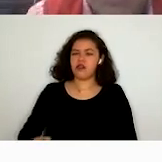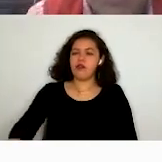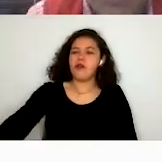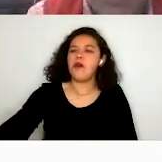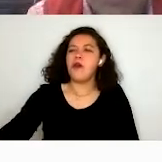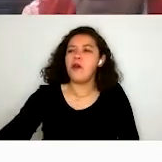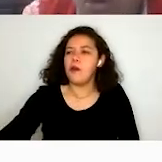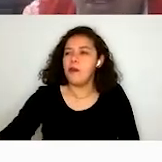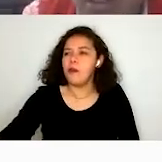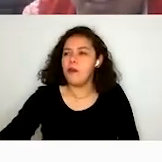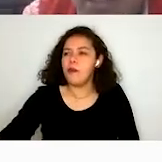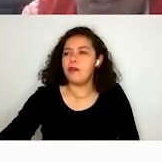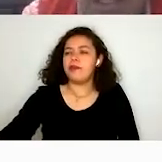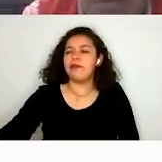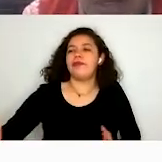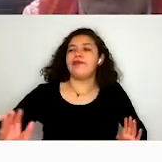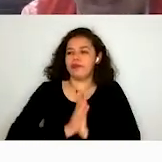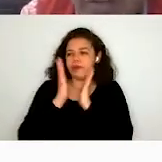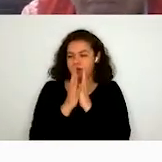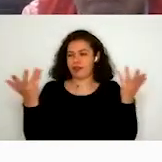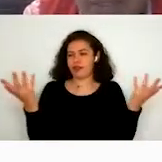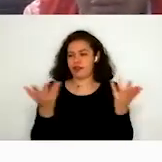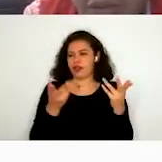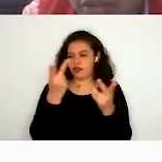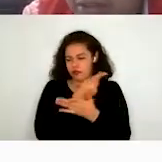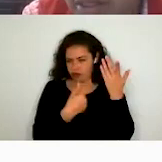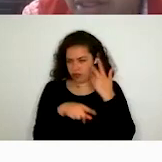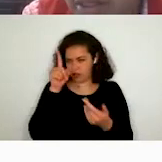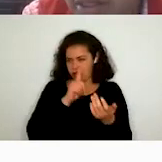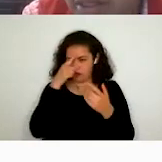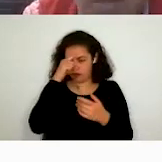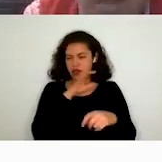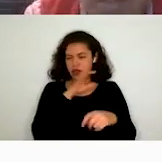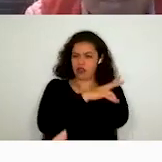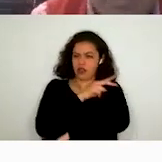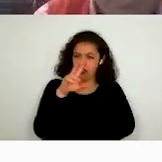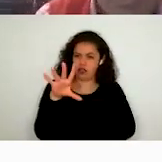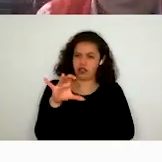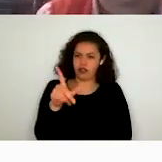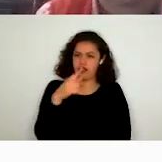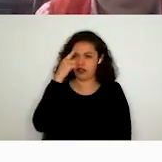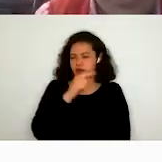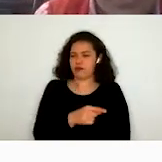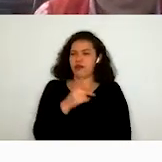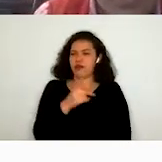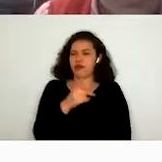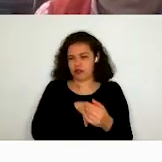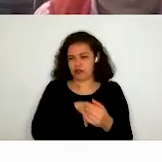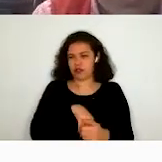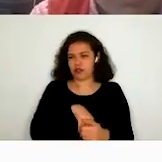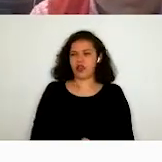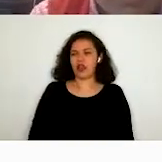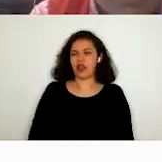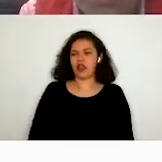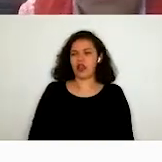Participar en la elaboración o actualización del Programa Interno de Protección Civil, en este caso, de establecimientos.